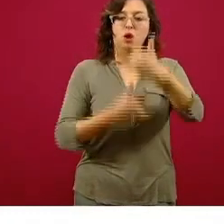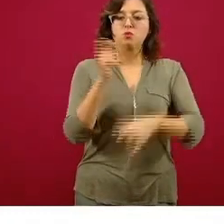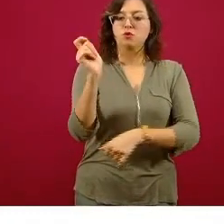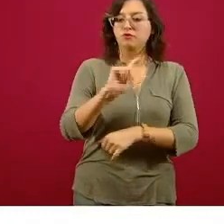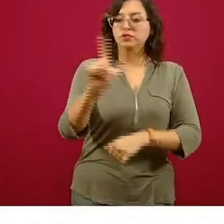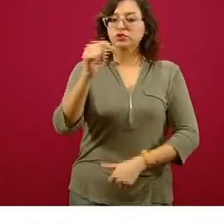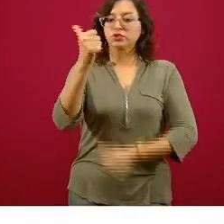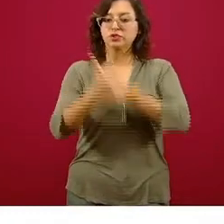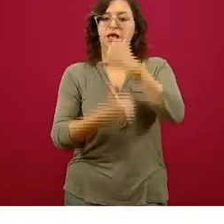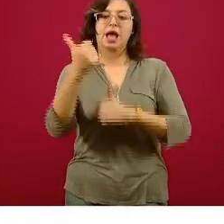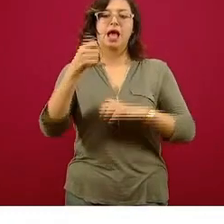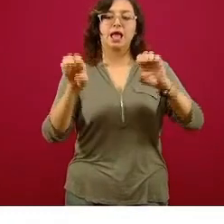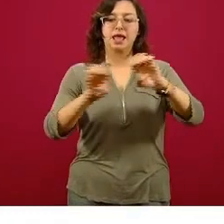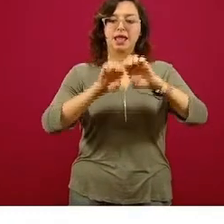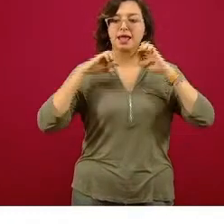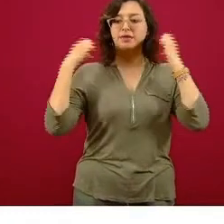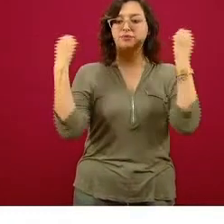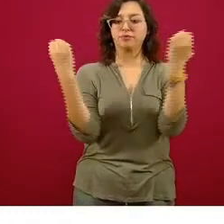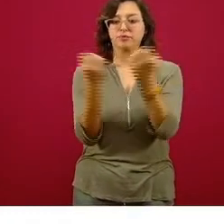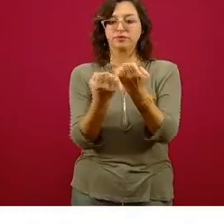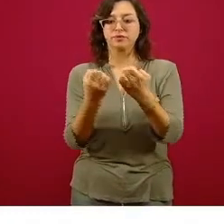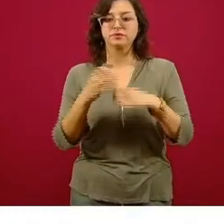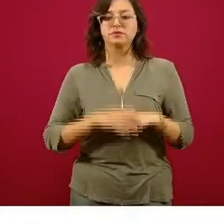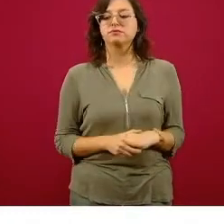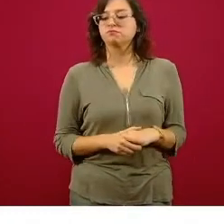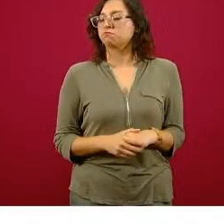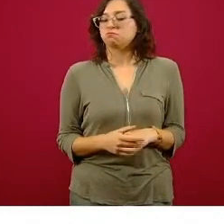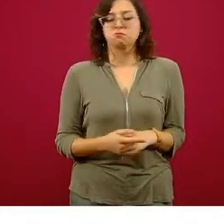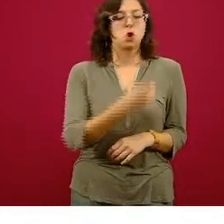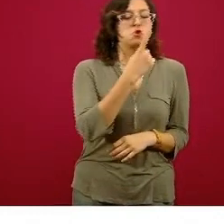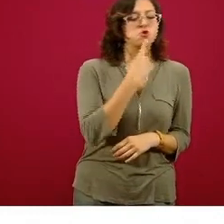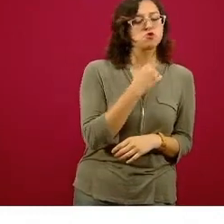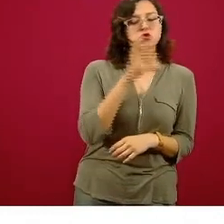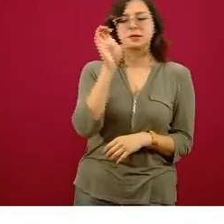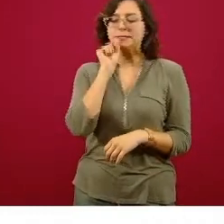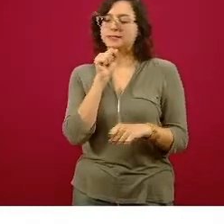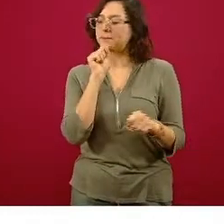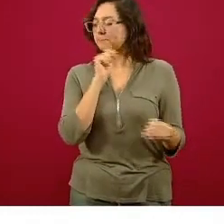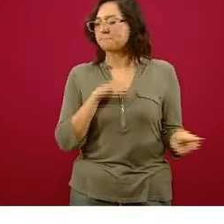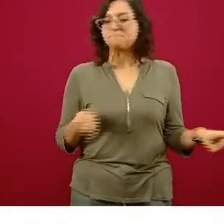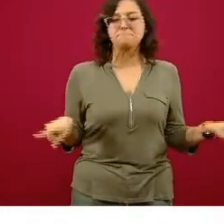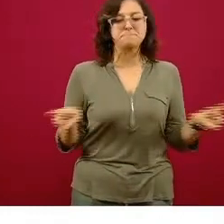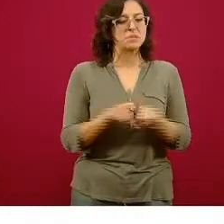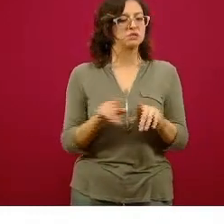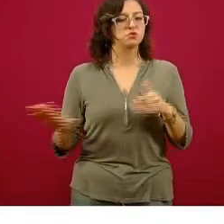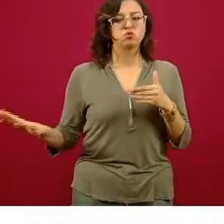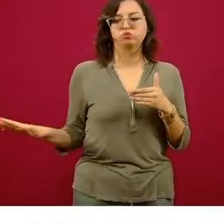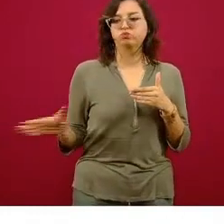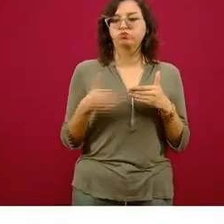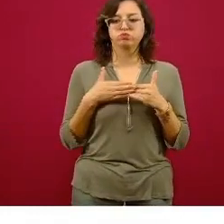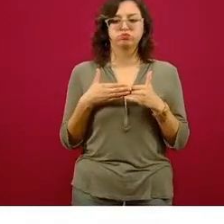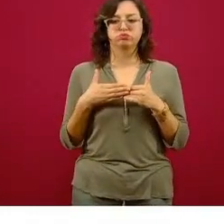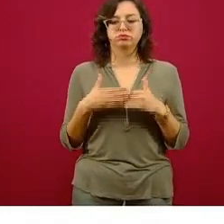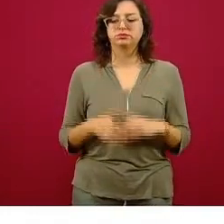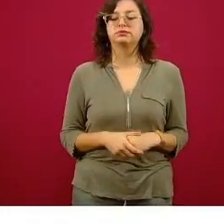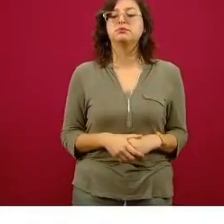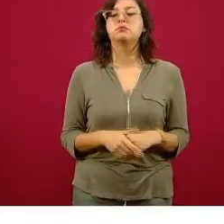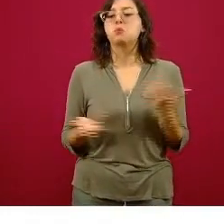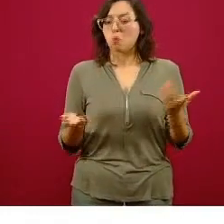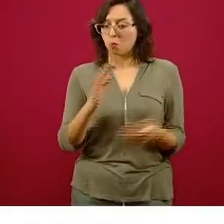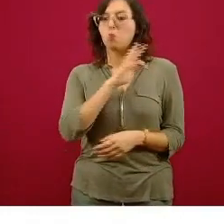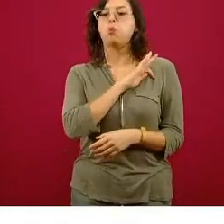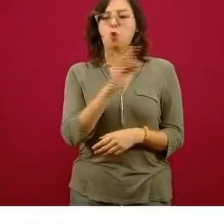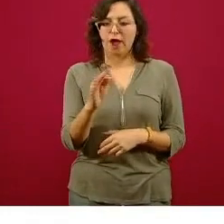estadios como tales, en ambos colores se mantienen todavía los juegos a puertas cerradas, es decir, se pueden llevar a